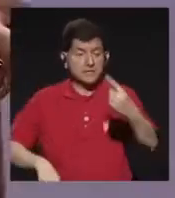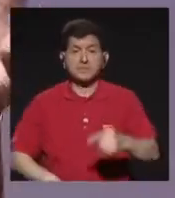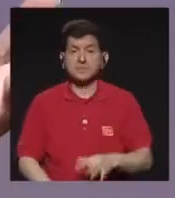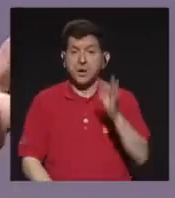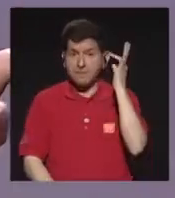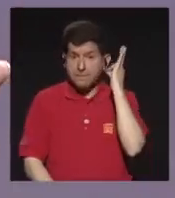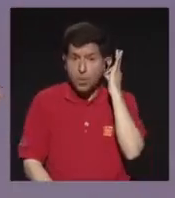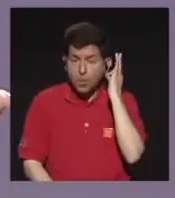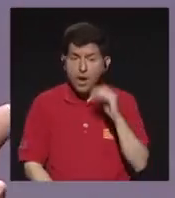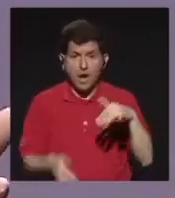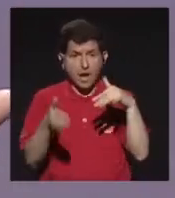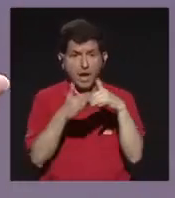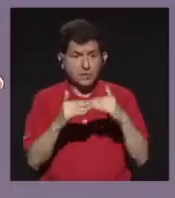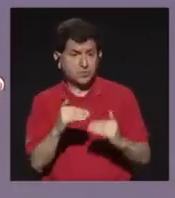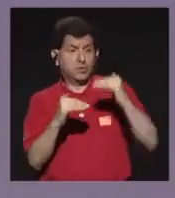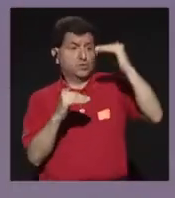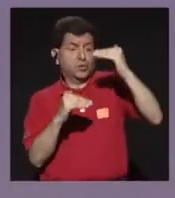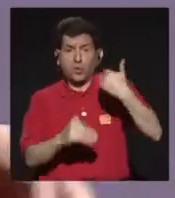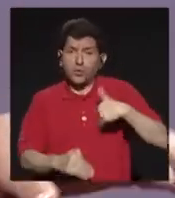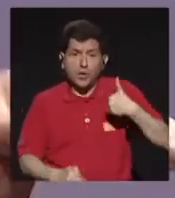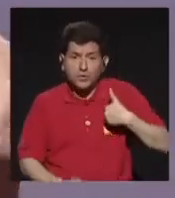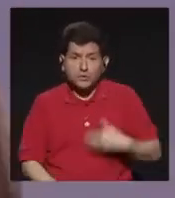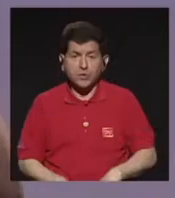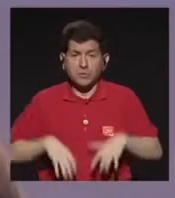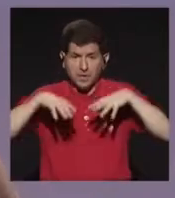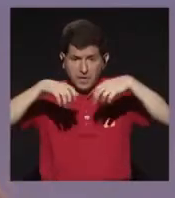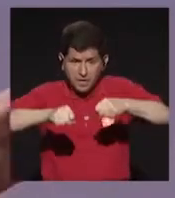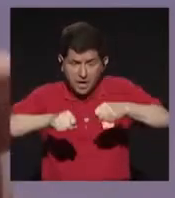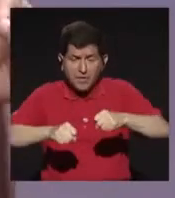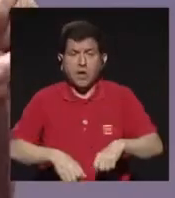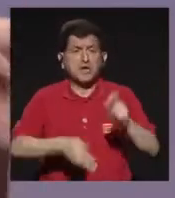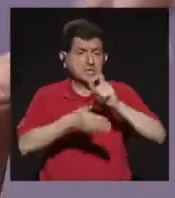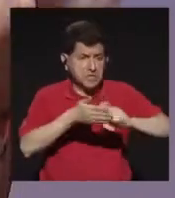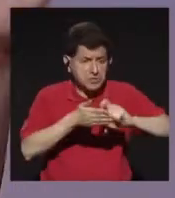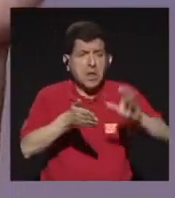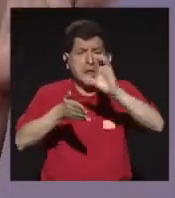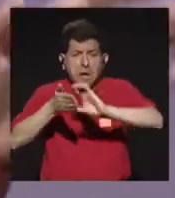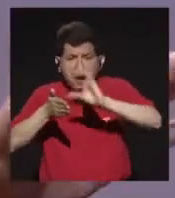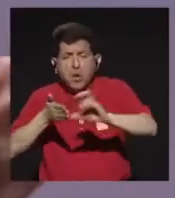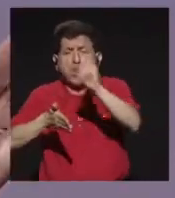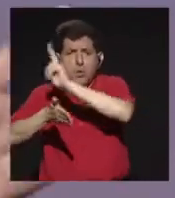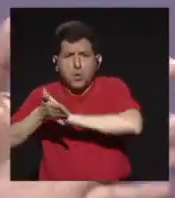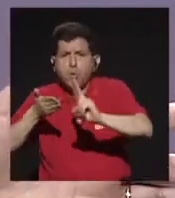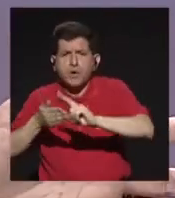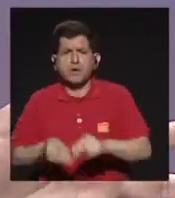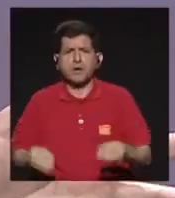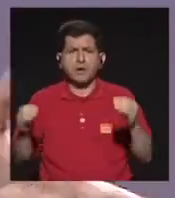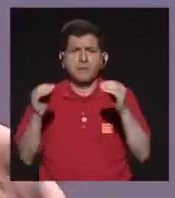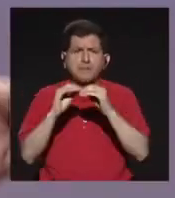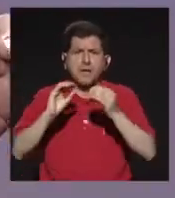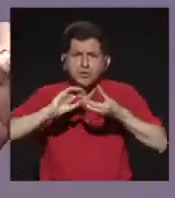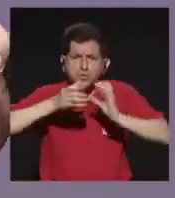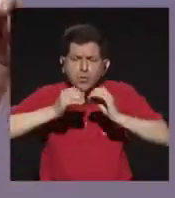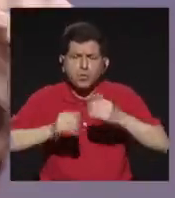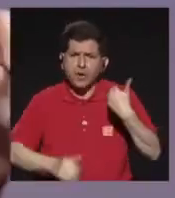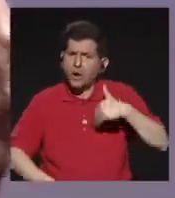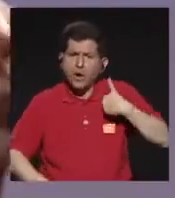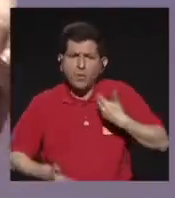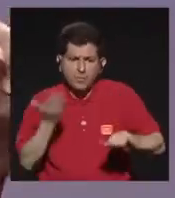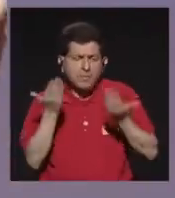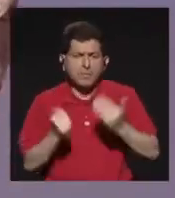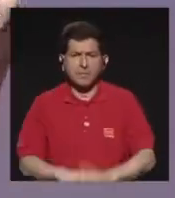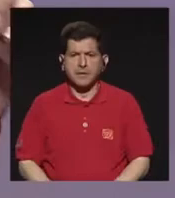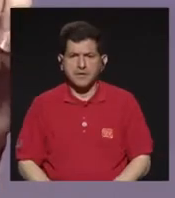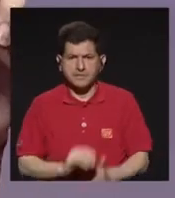mujeres estudiamos más que los hombres, nos graduamos desde la escuela, el colegio, la universidad, más que los hombres. Aquí la